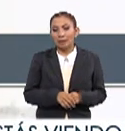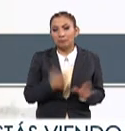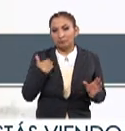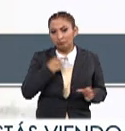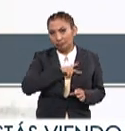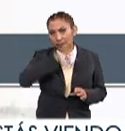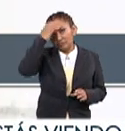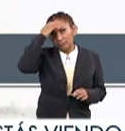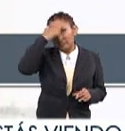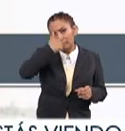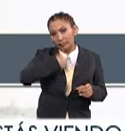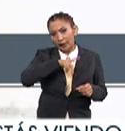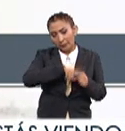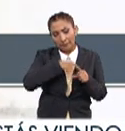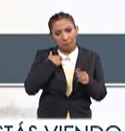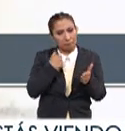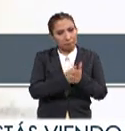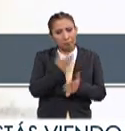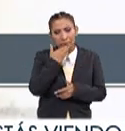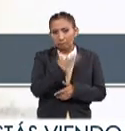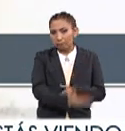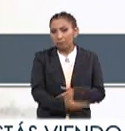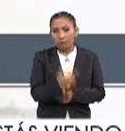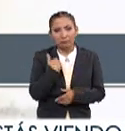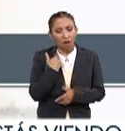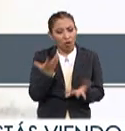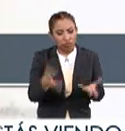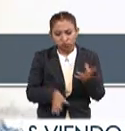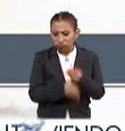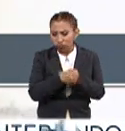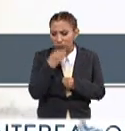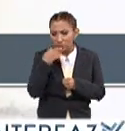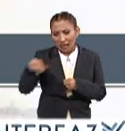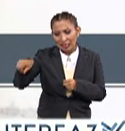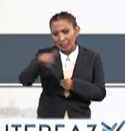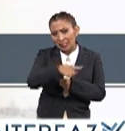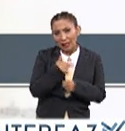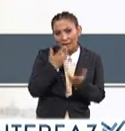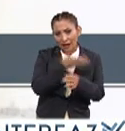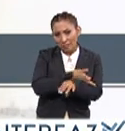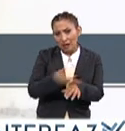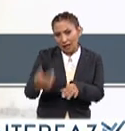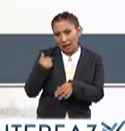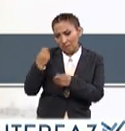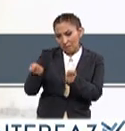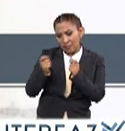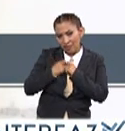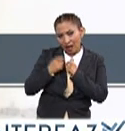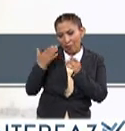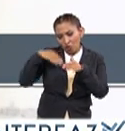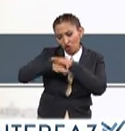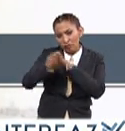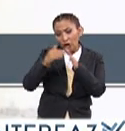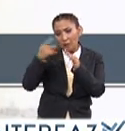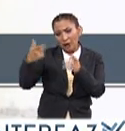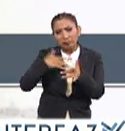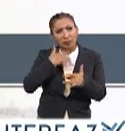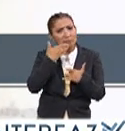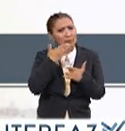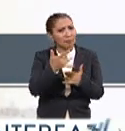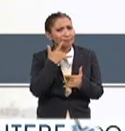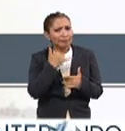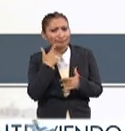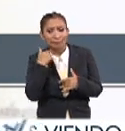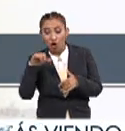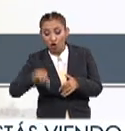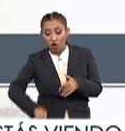Mi experiencia personal fue muy grata, me completé muy bien con lo que viene siendo con la familia que me tocó, me hicieron sentir como en familia. De